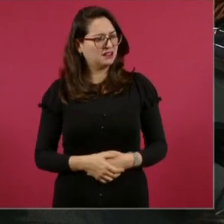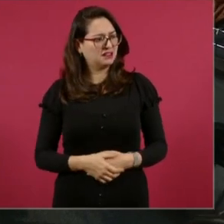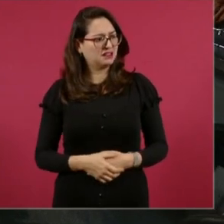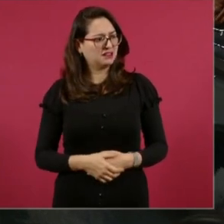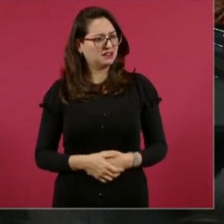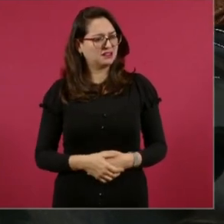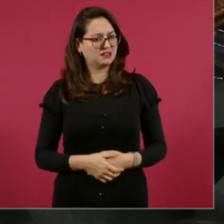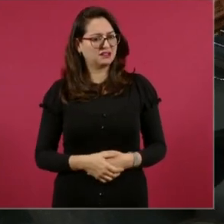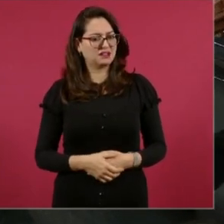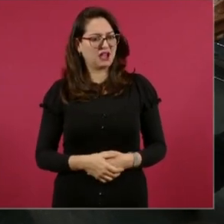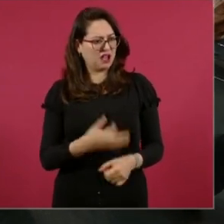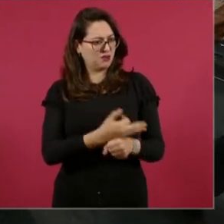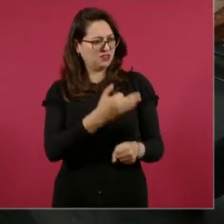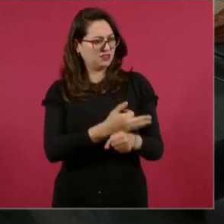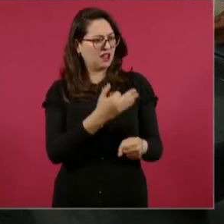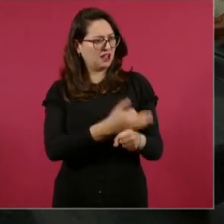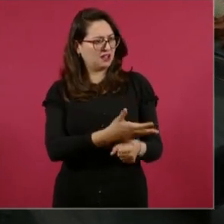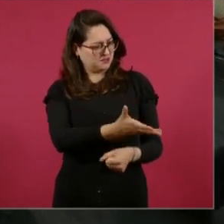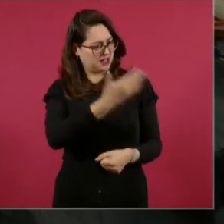Aquí